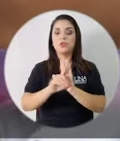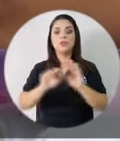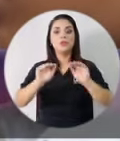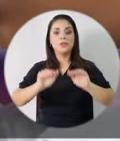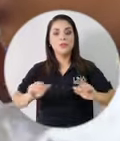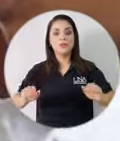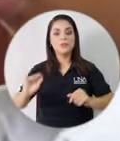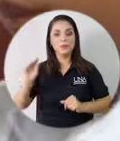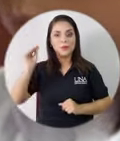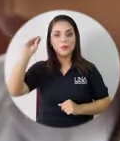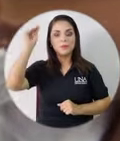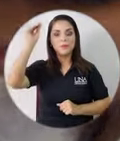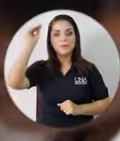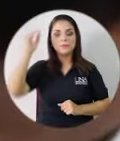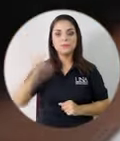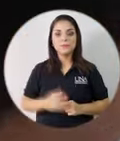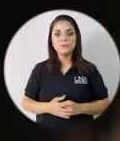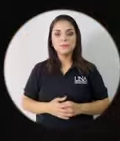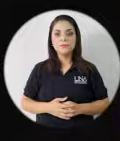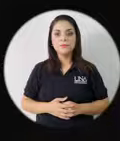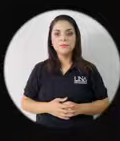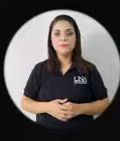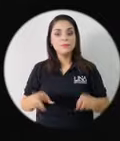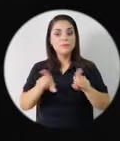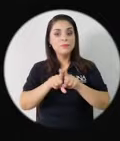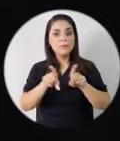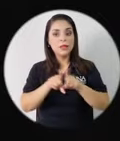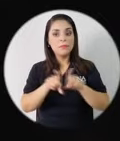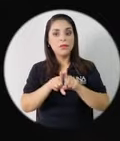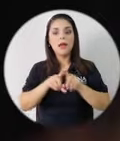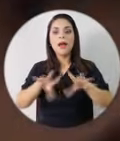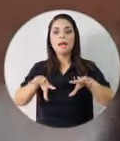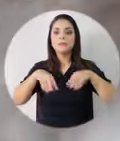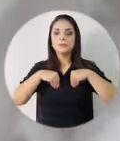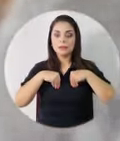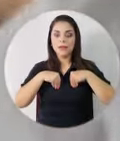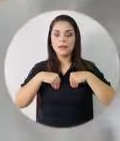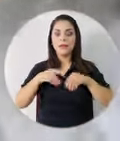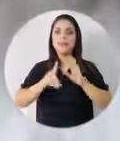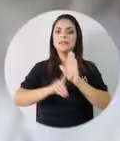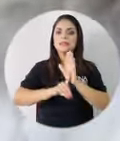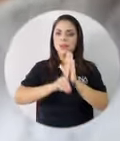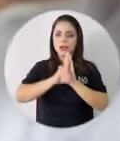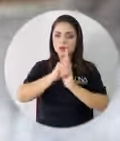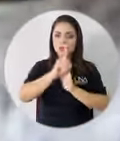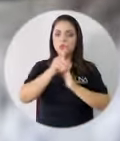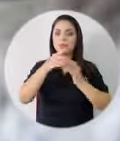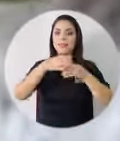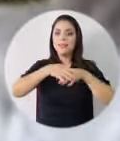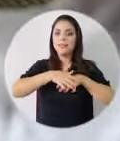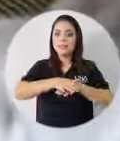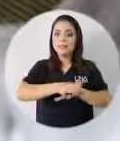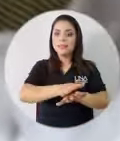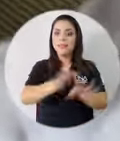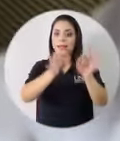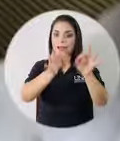proteger y promover los derechos de la niñez y adolescencia y además asegurar el